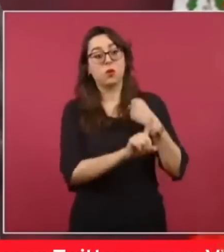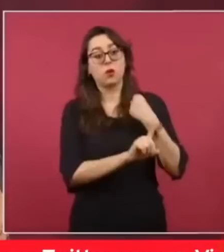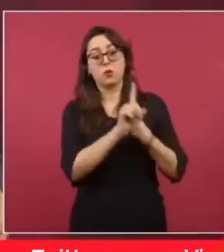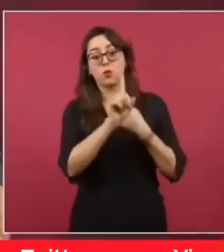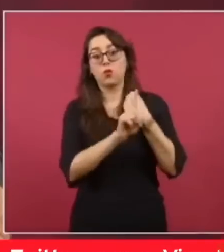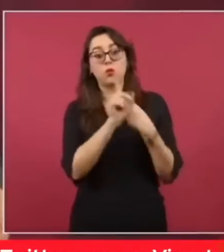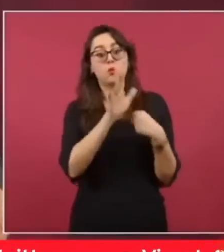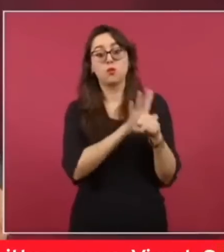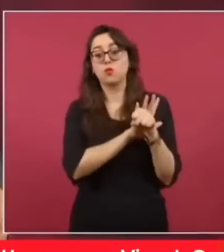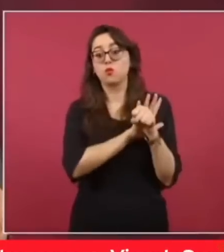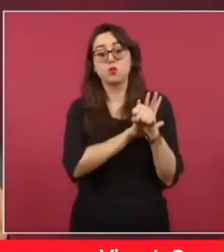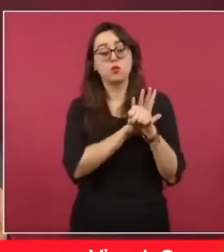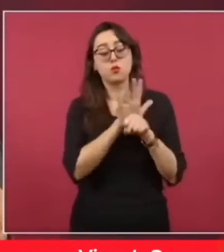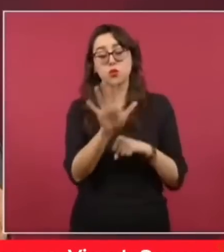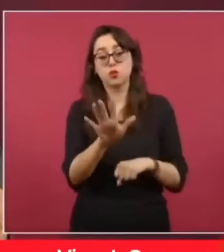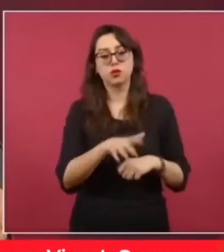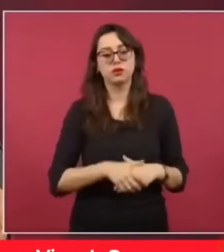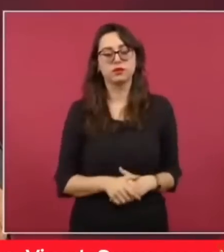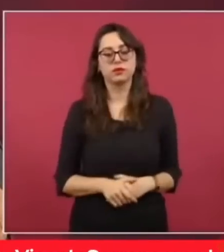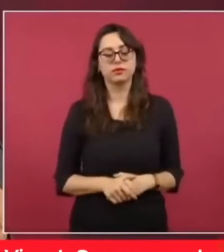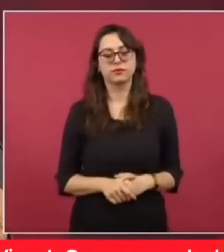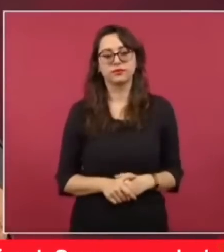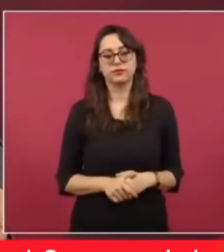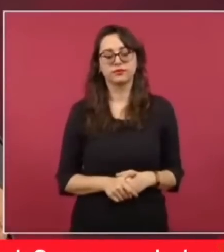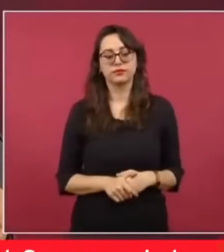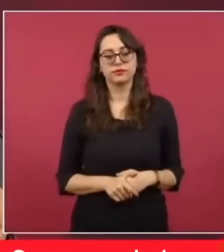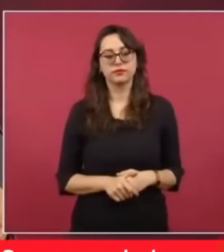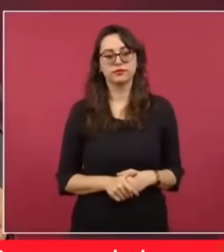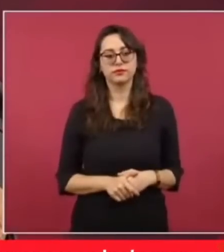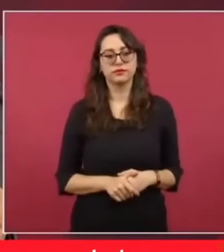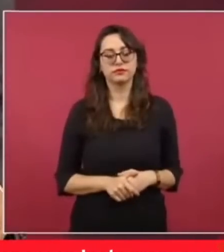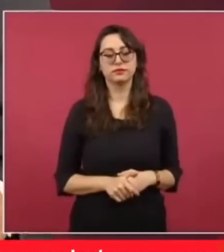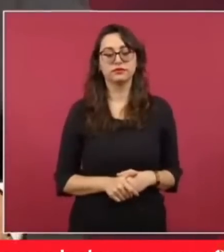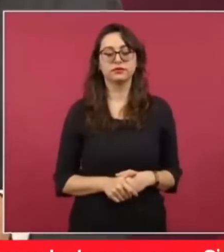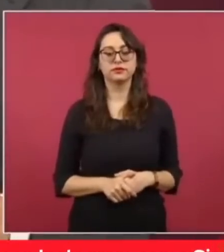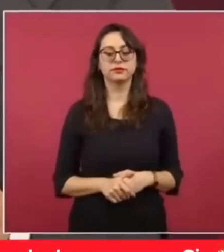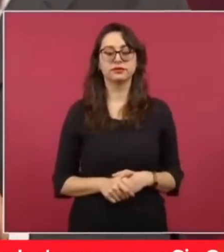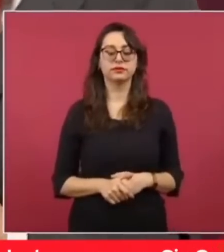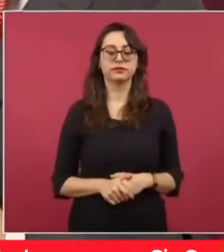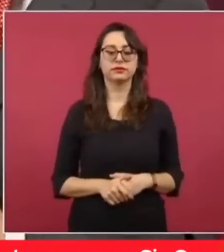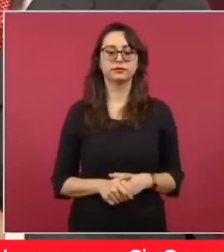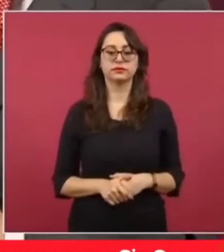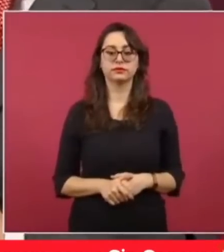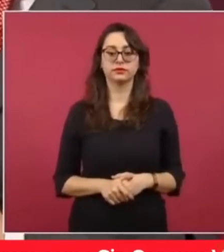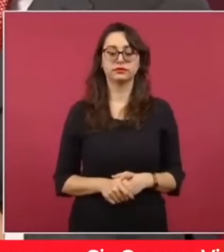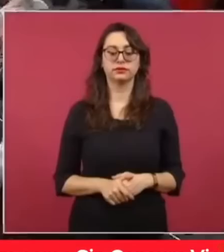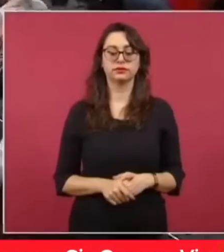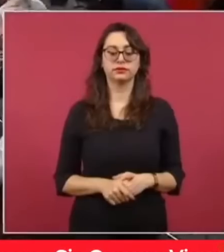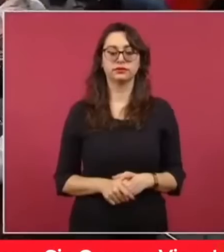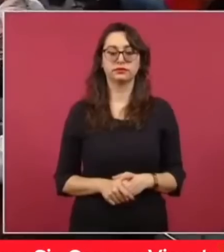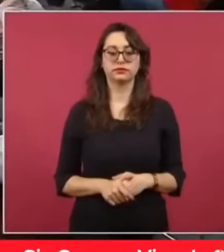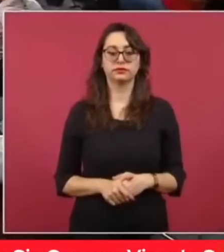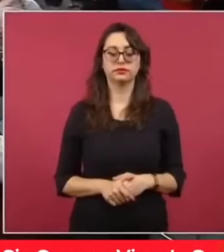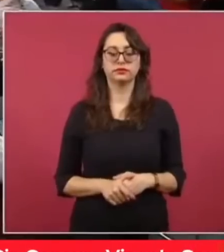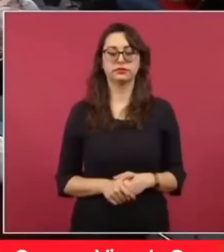Resulta que por problemas